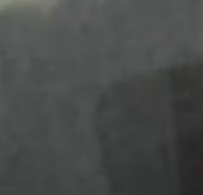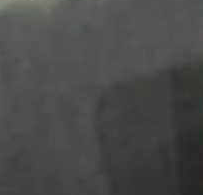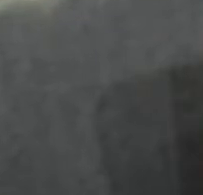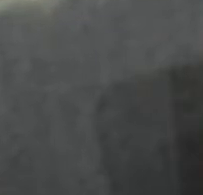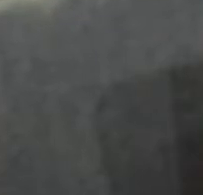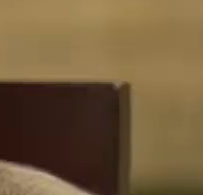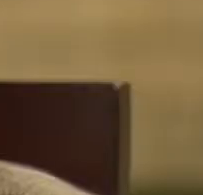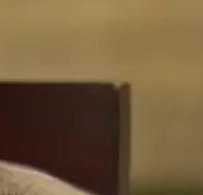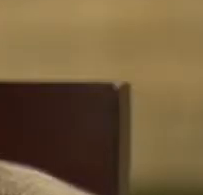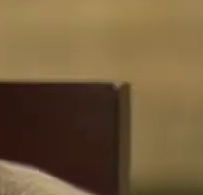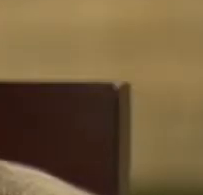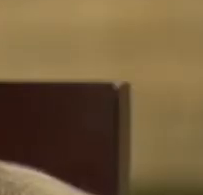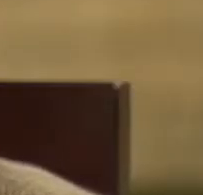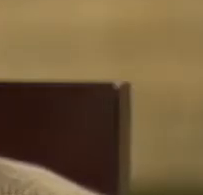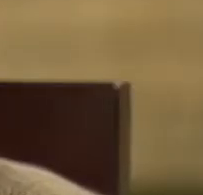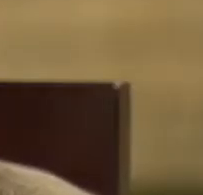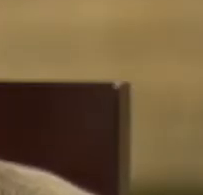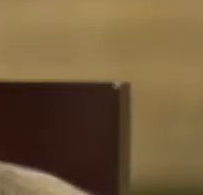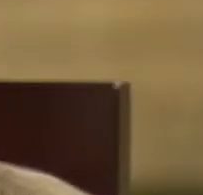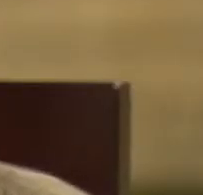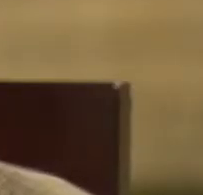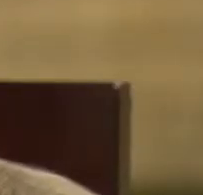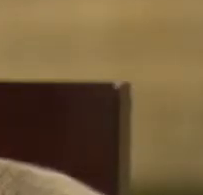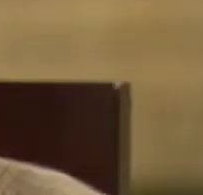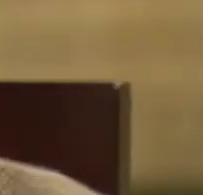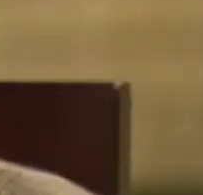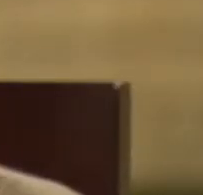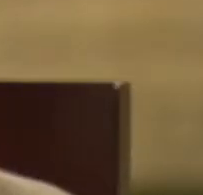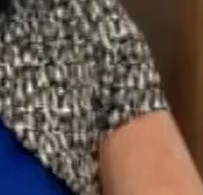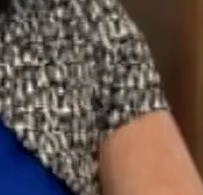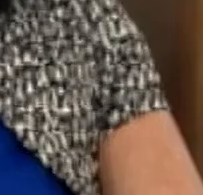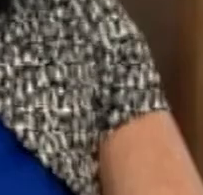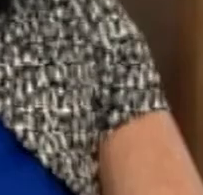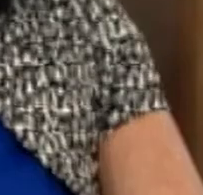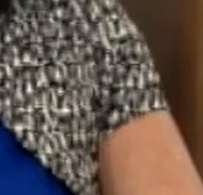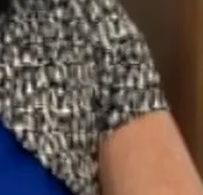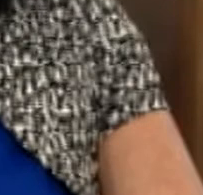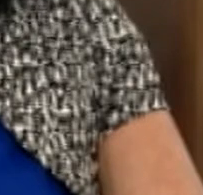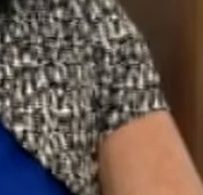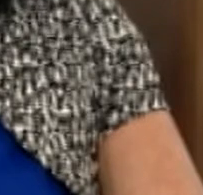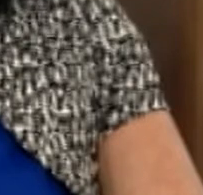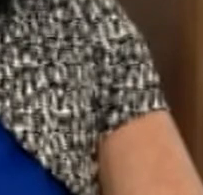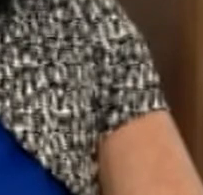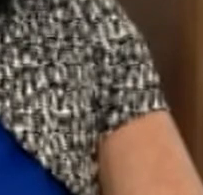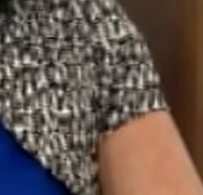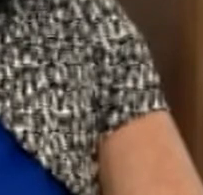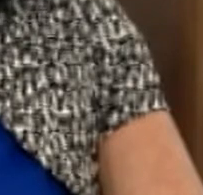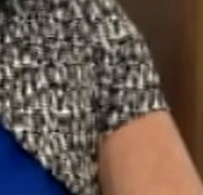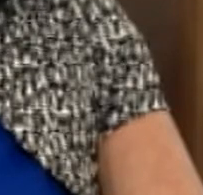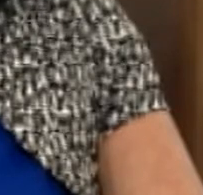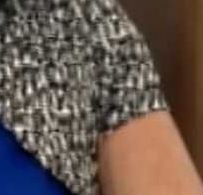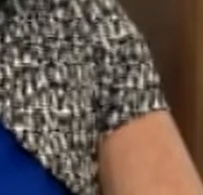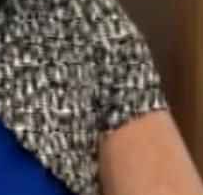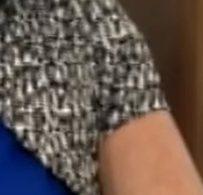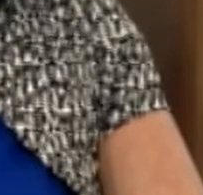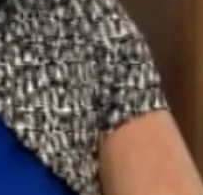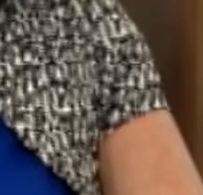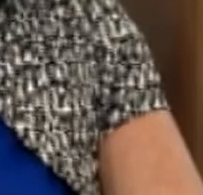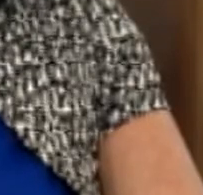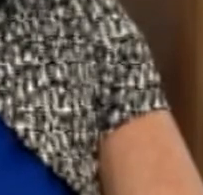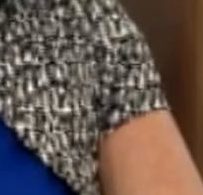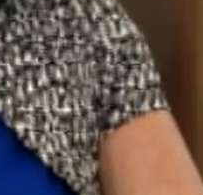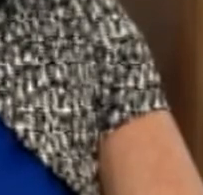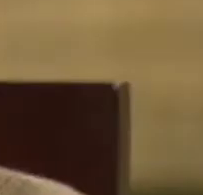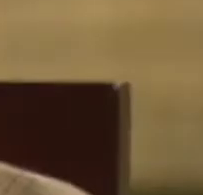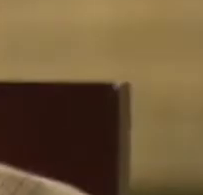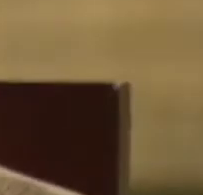involucra su ego, ¿verdad? ¿Dónde están esas raíces de esos miedos y esos resentimientos? Es